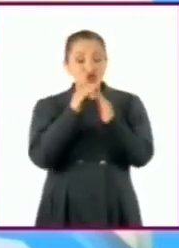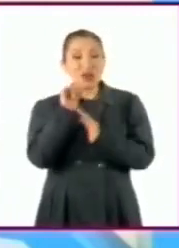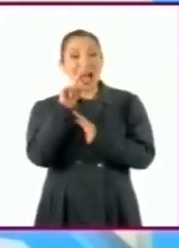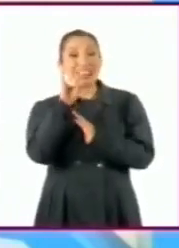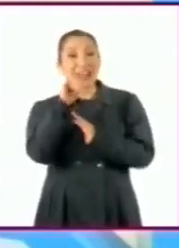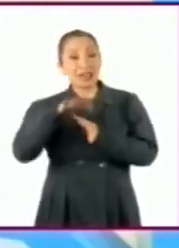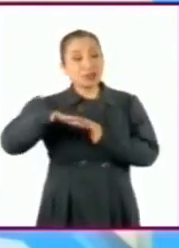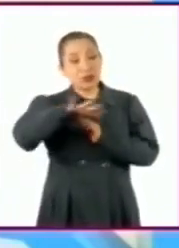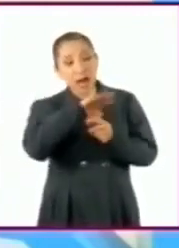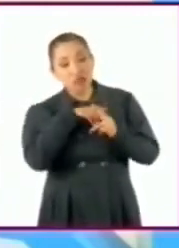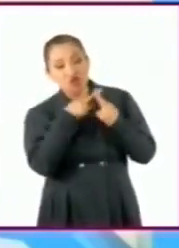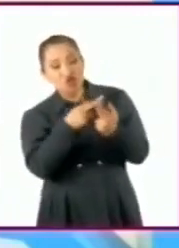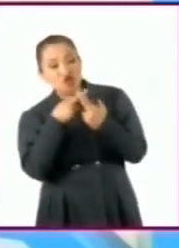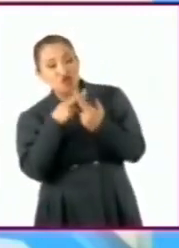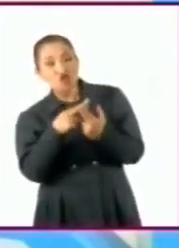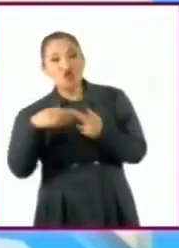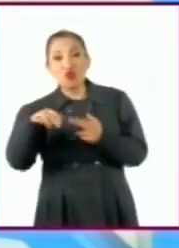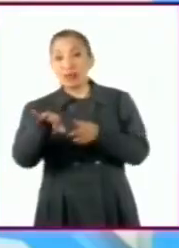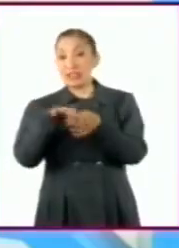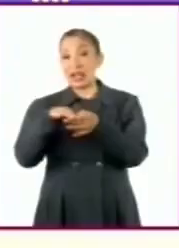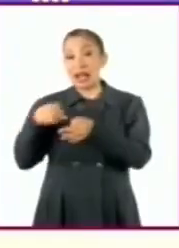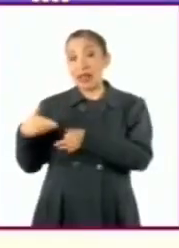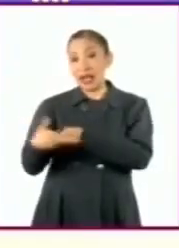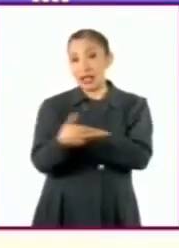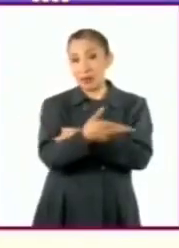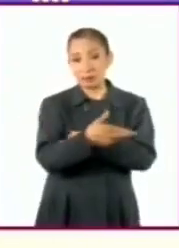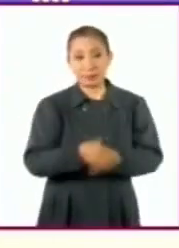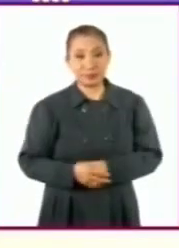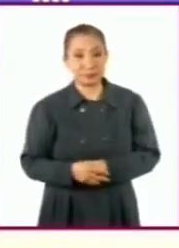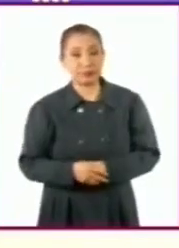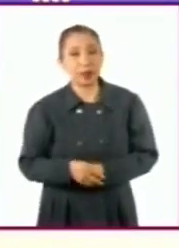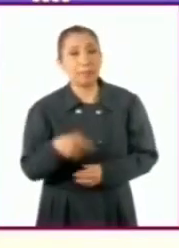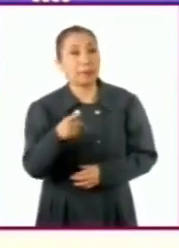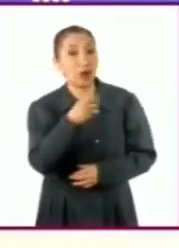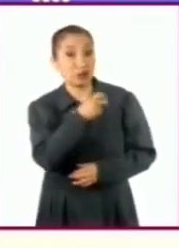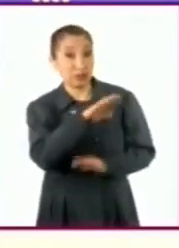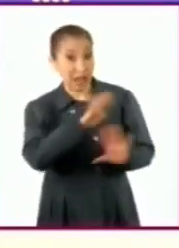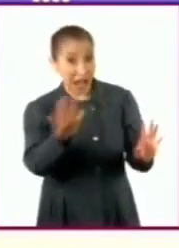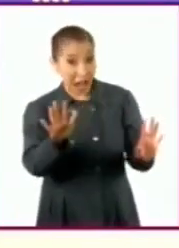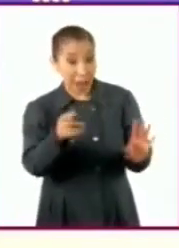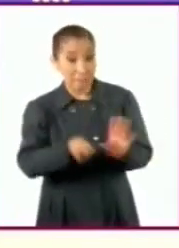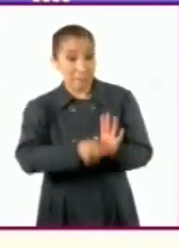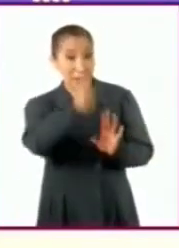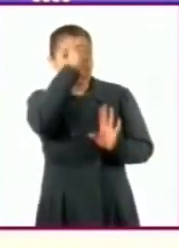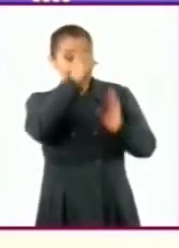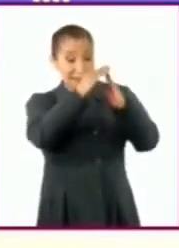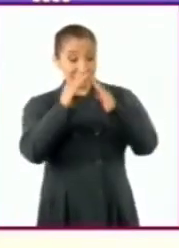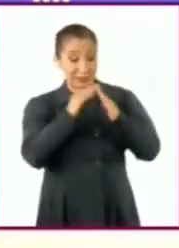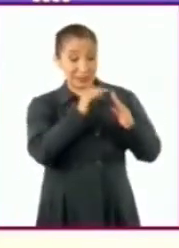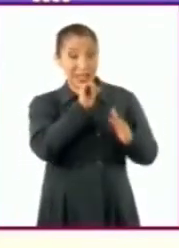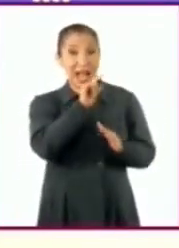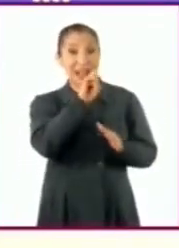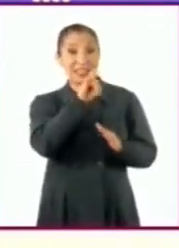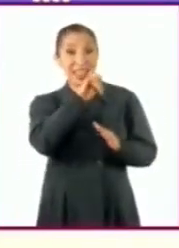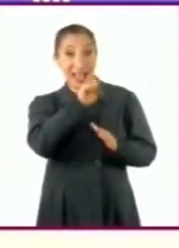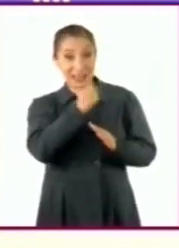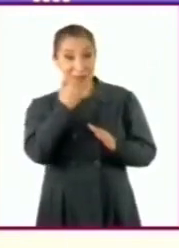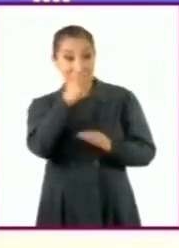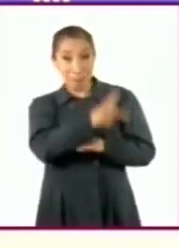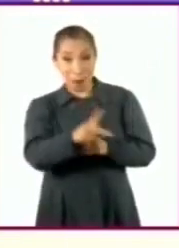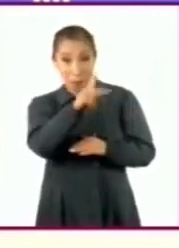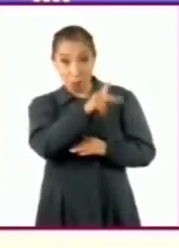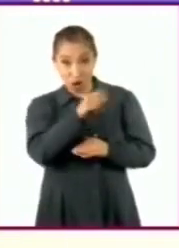en la agricultura. Actividad 2. Por favor, respondan en su cuaderno la siguiente pregunta. ¿Qué diferencias